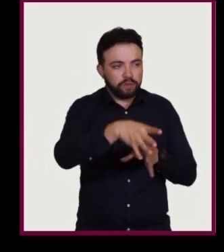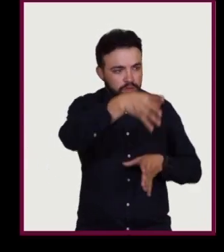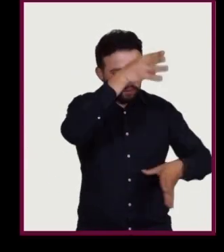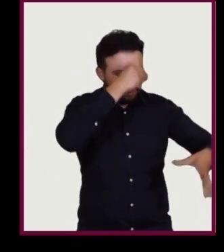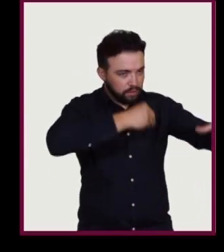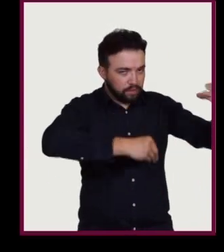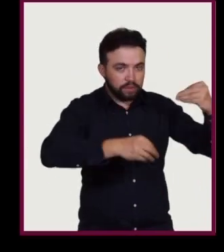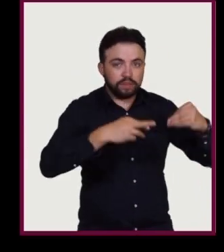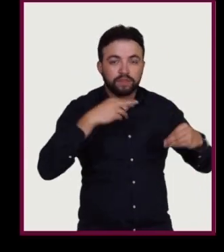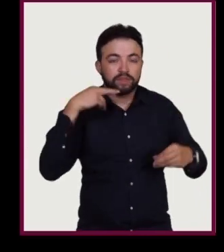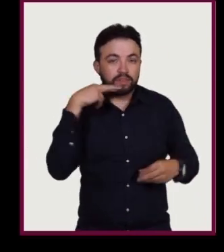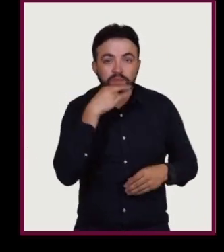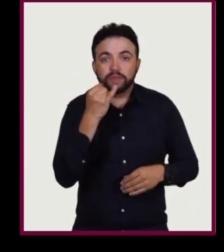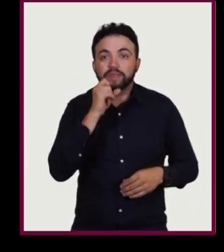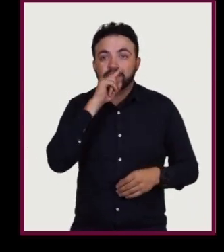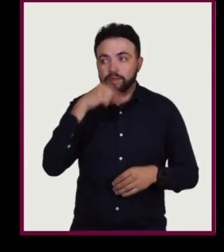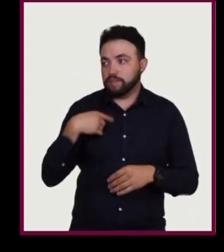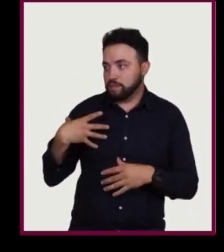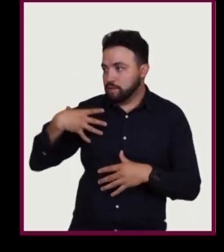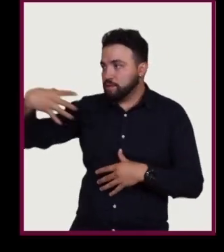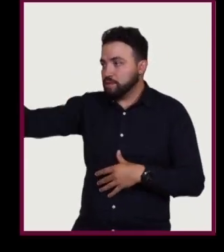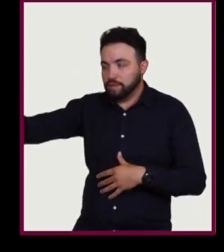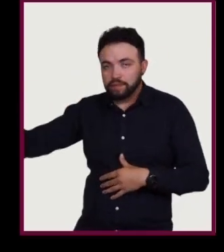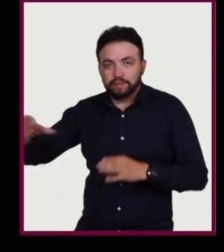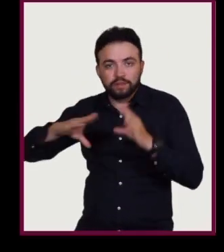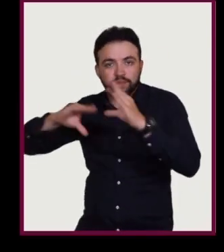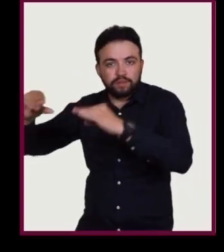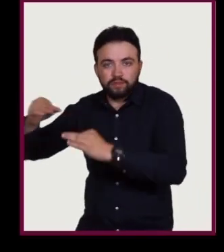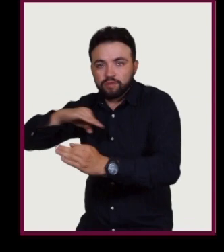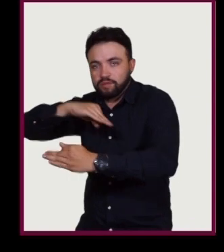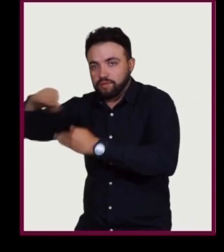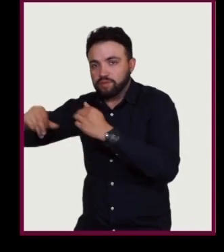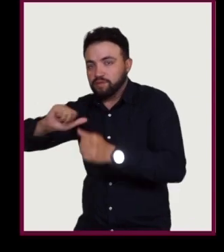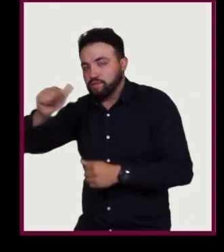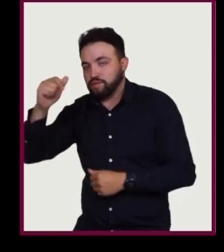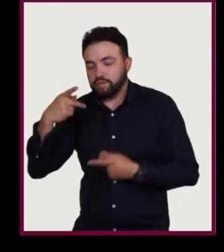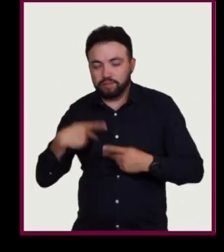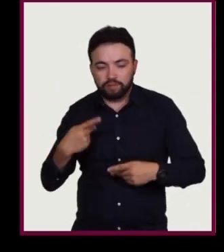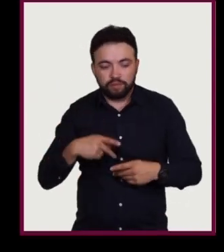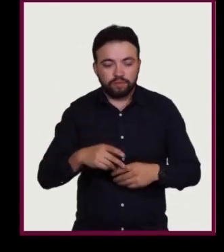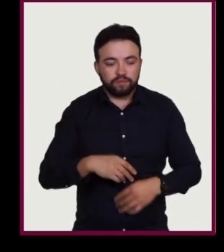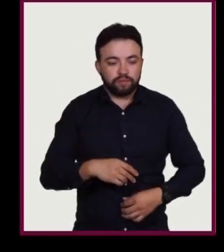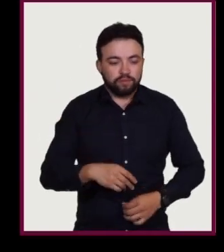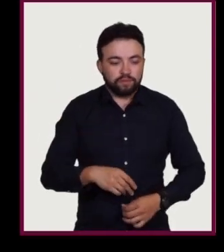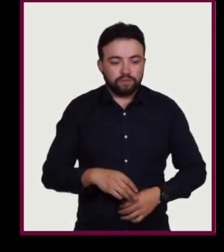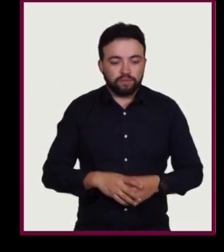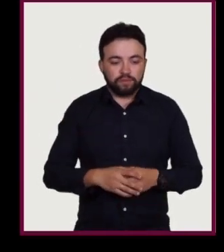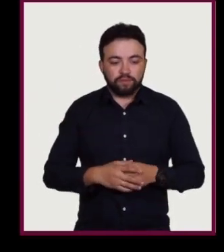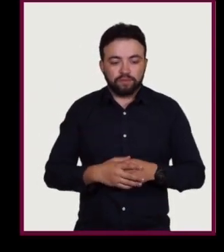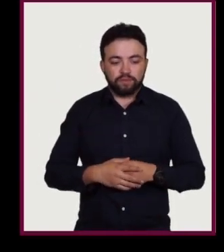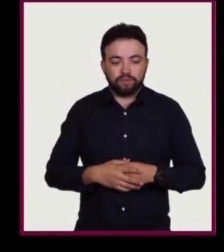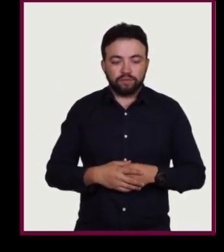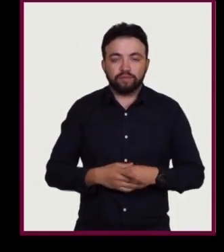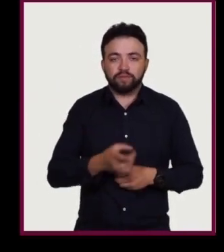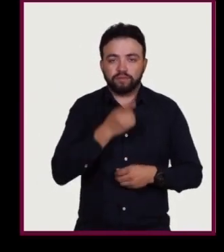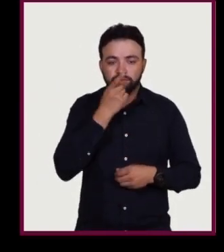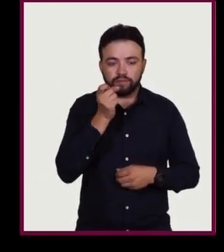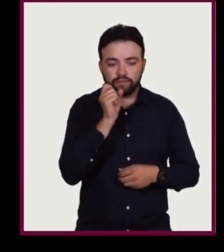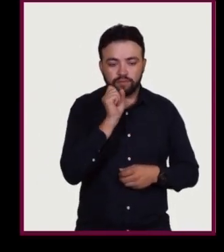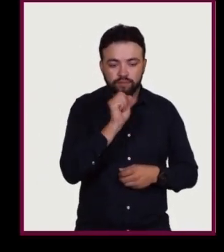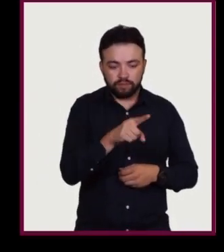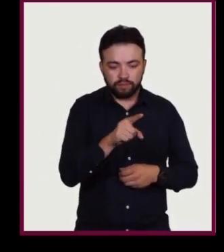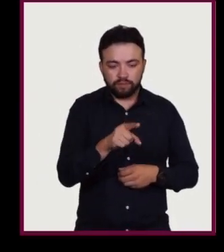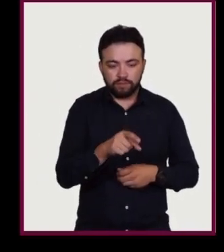discurso, replicarlo y generar un nuevo producto, ¿no? Entonces decía sartén antes, sartén ahora. Entonces ahora vamos a